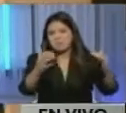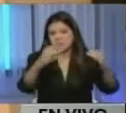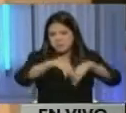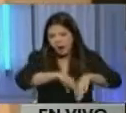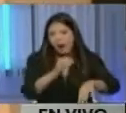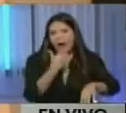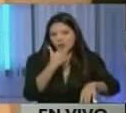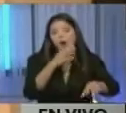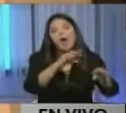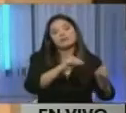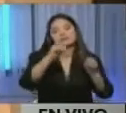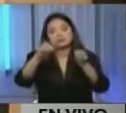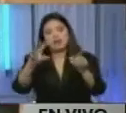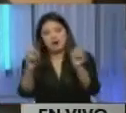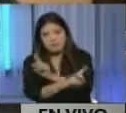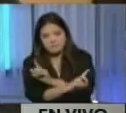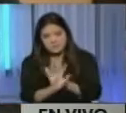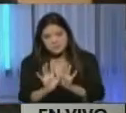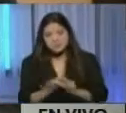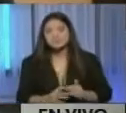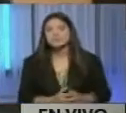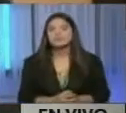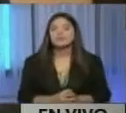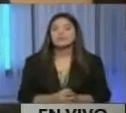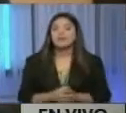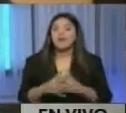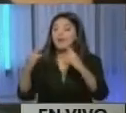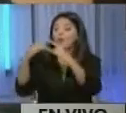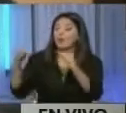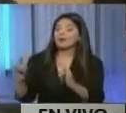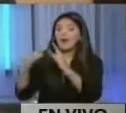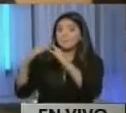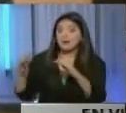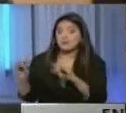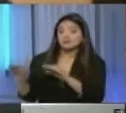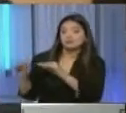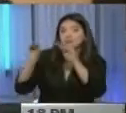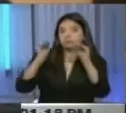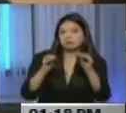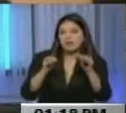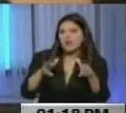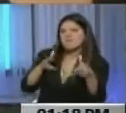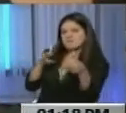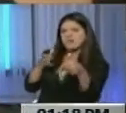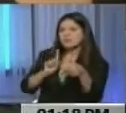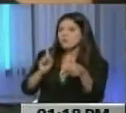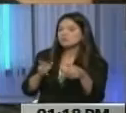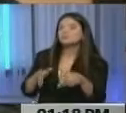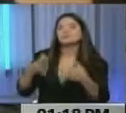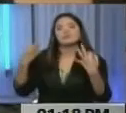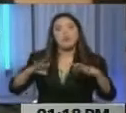La salida de combatientes de la FAREP de los campamentos se hará sin armas y de civil.